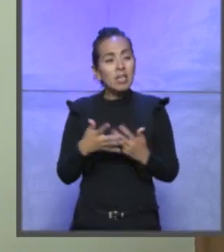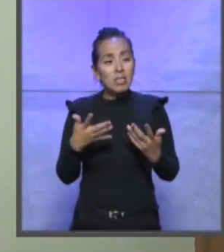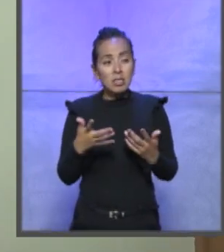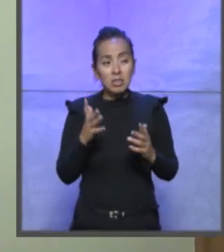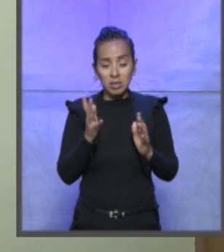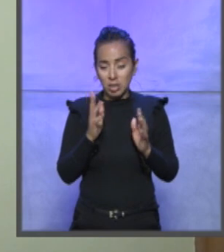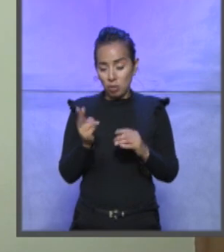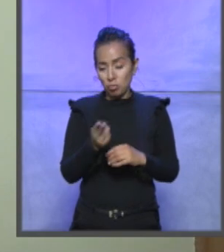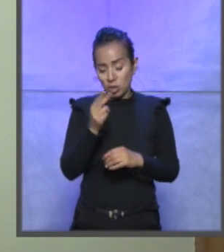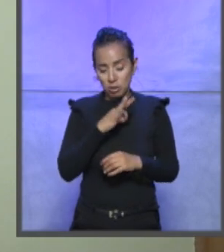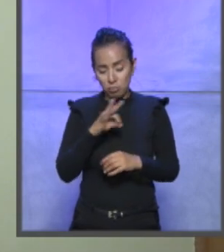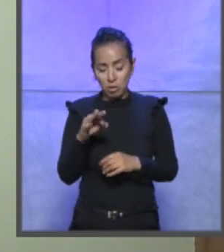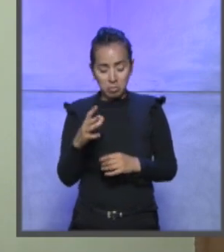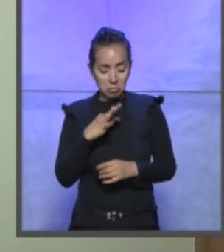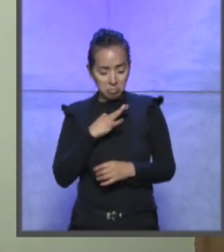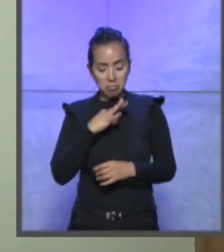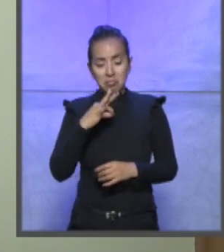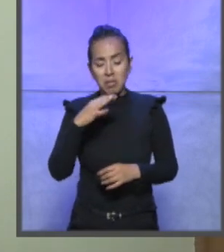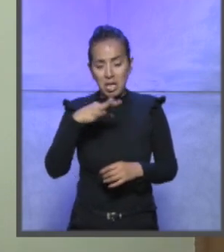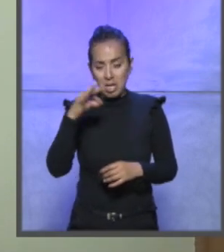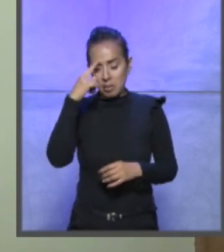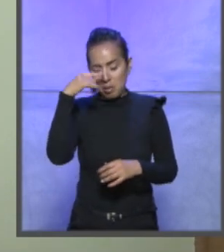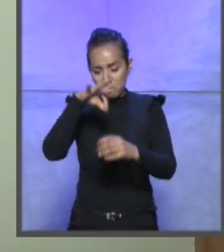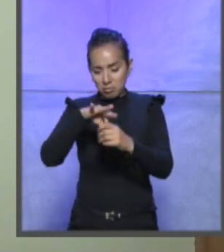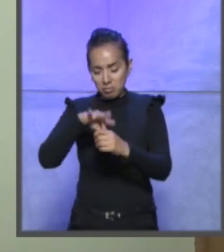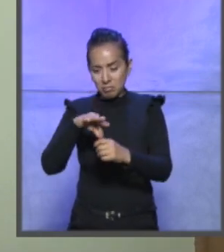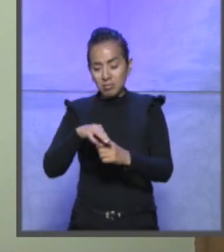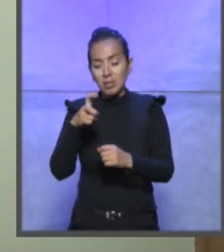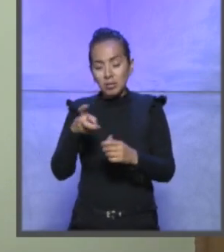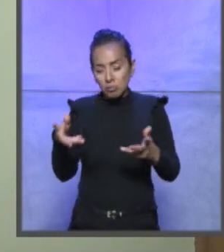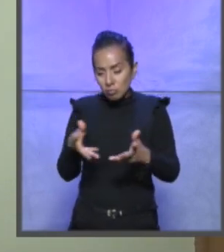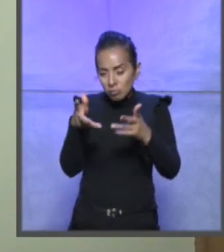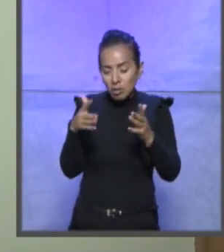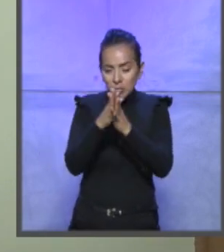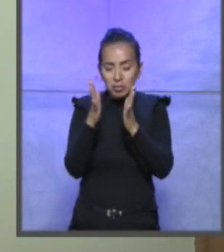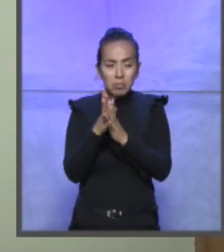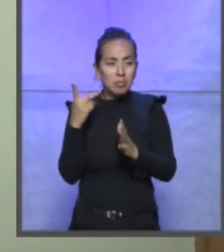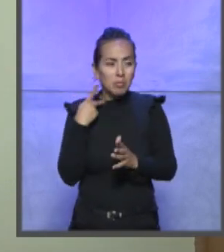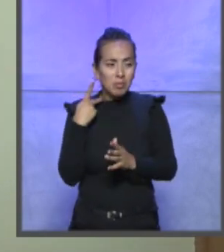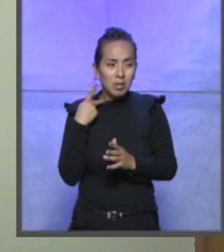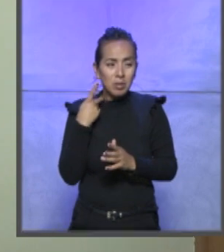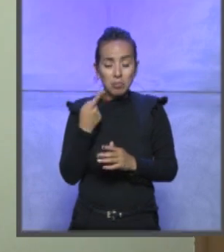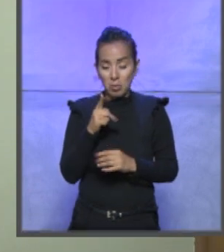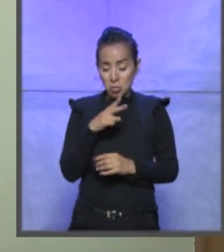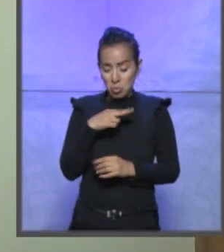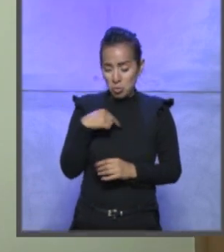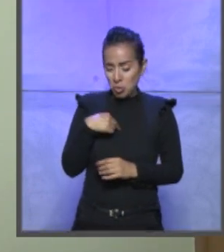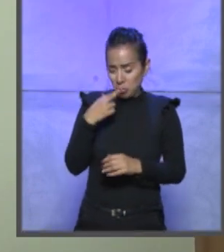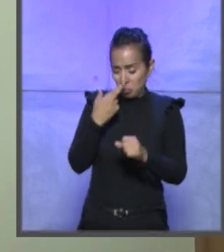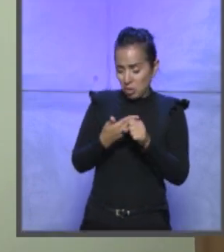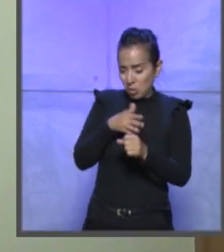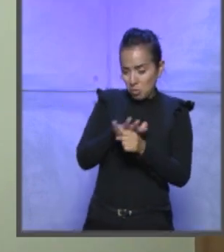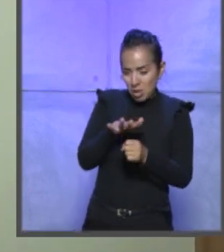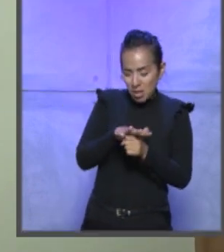edad y ya ustedes puedan ser votados. Y eso incentiva muchísimo la participación política y sin embargo nosotros lo que